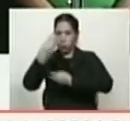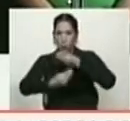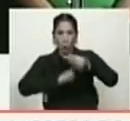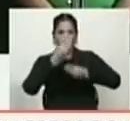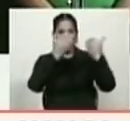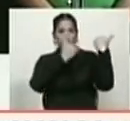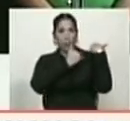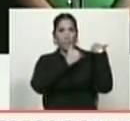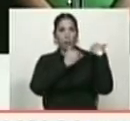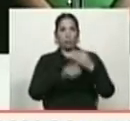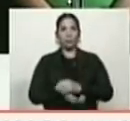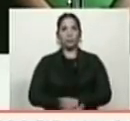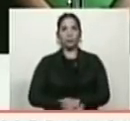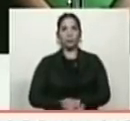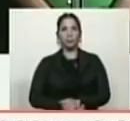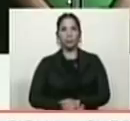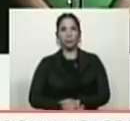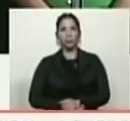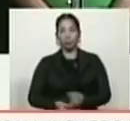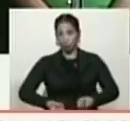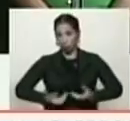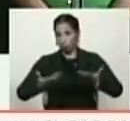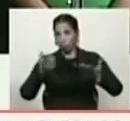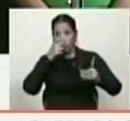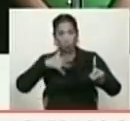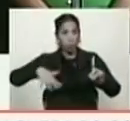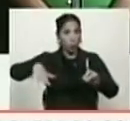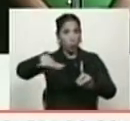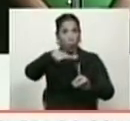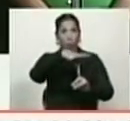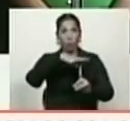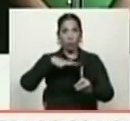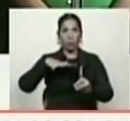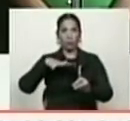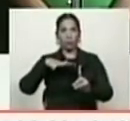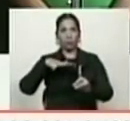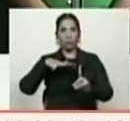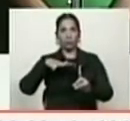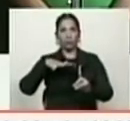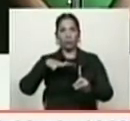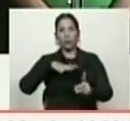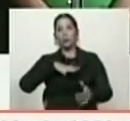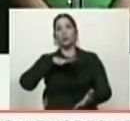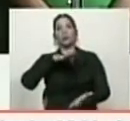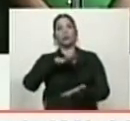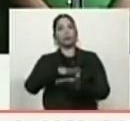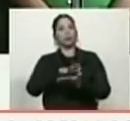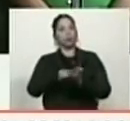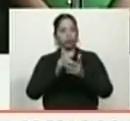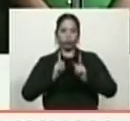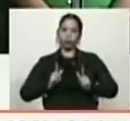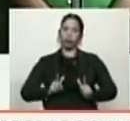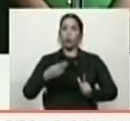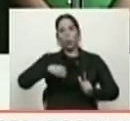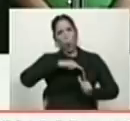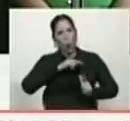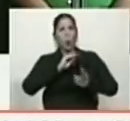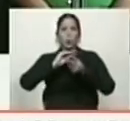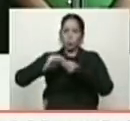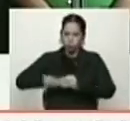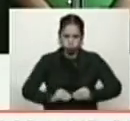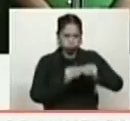responsabilidad para llevarle al pueblo, a nuestro pueblo, una tranquilidad de que estamos resolviendo las